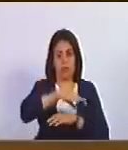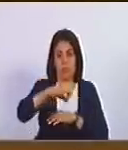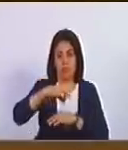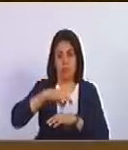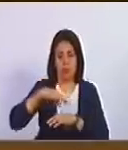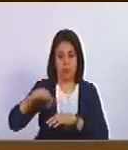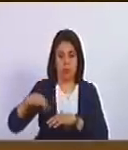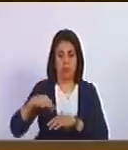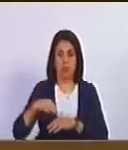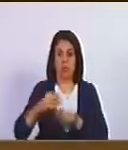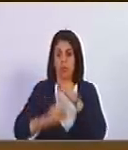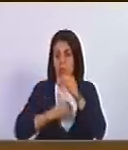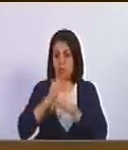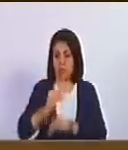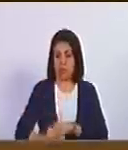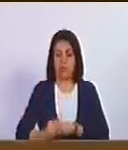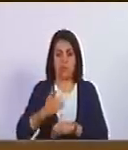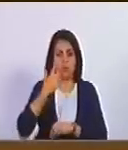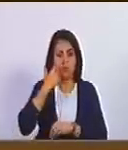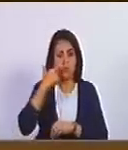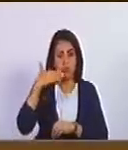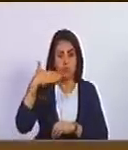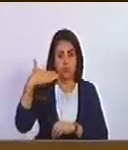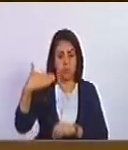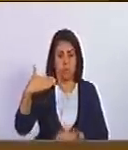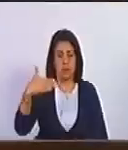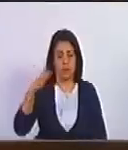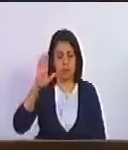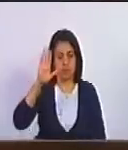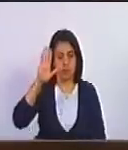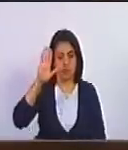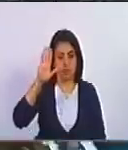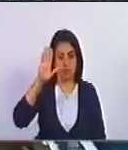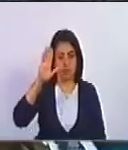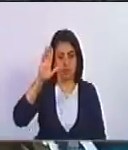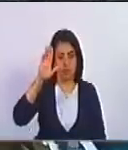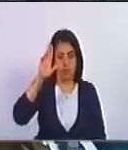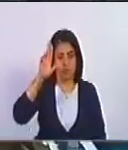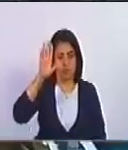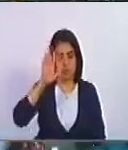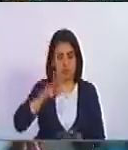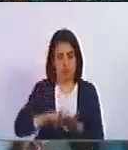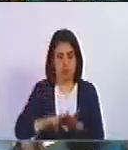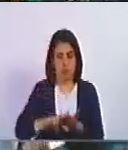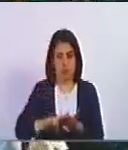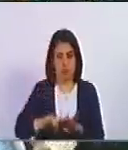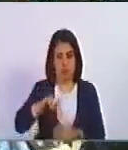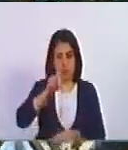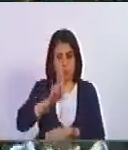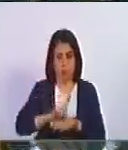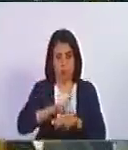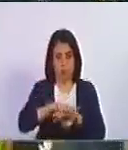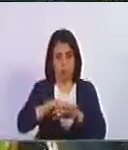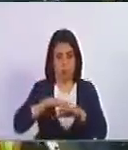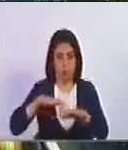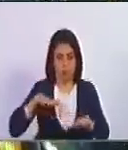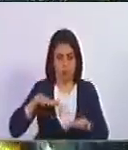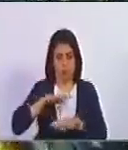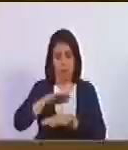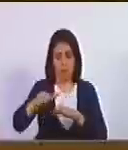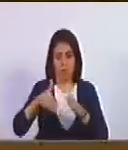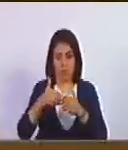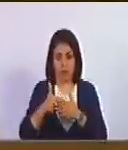municipios, sírvanse a manifestarlo con la señal de costumbre. Queda aprobado por mayoría